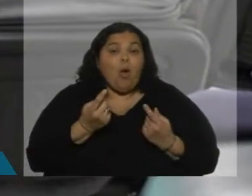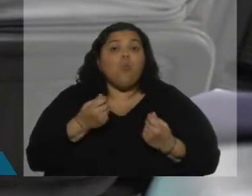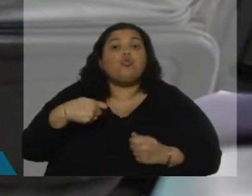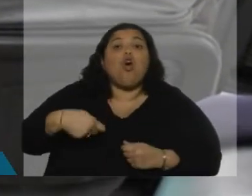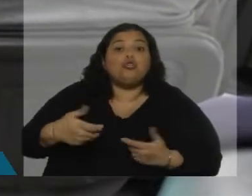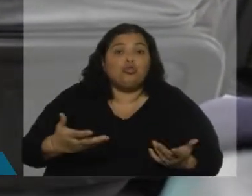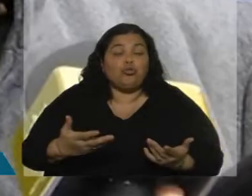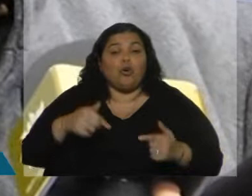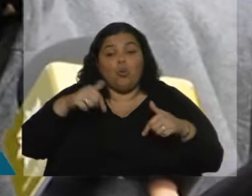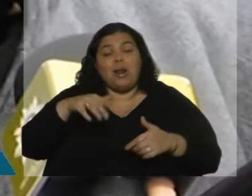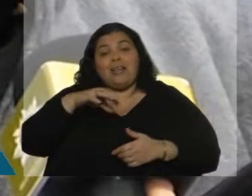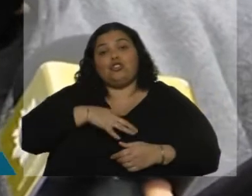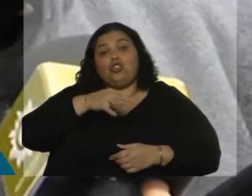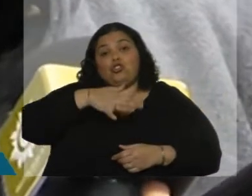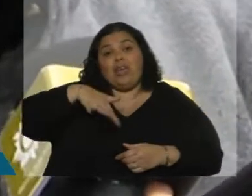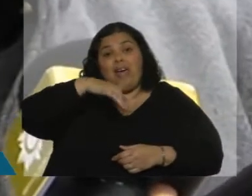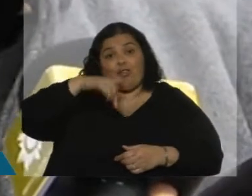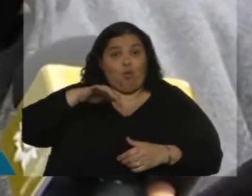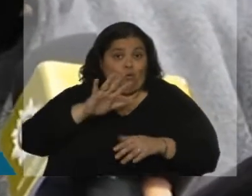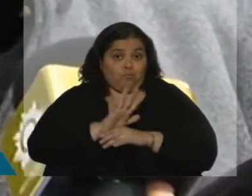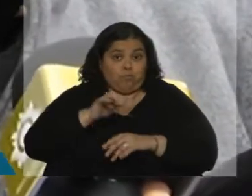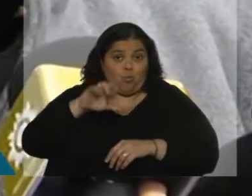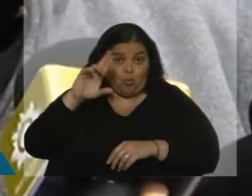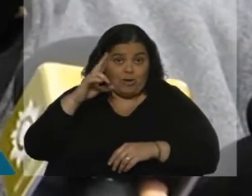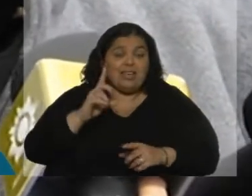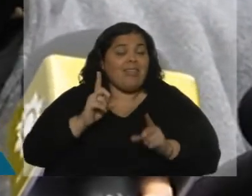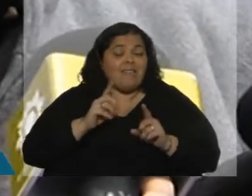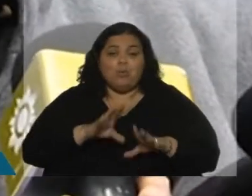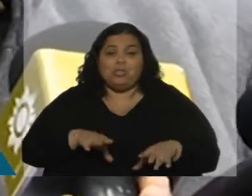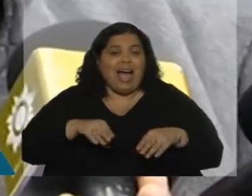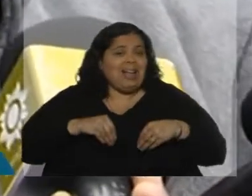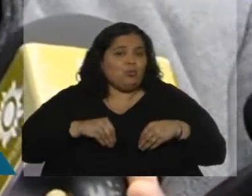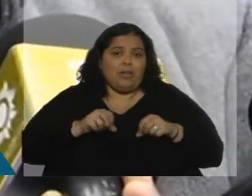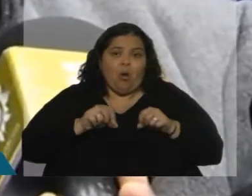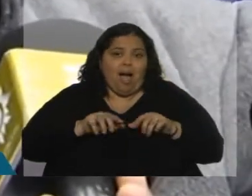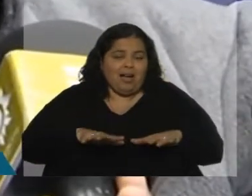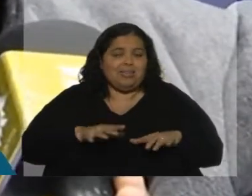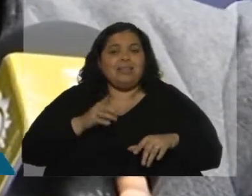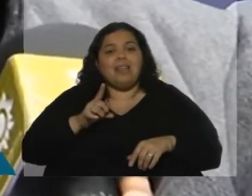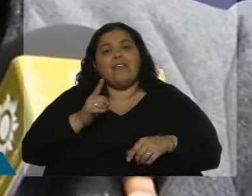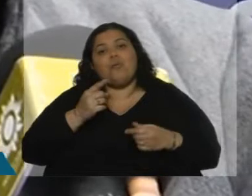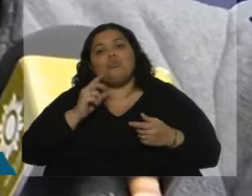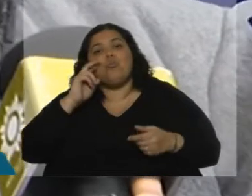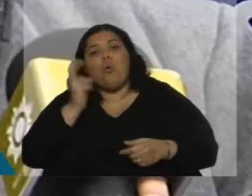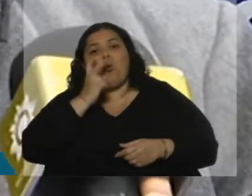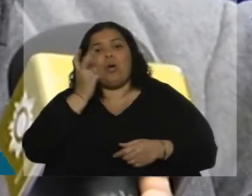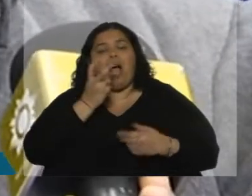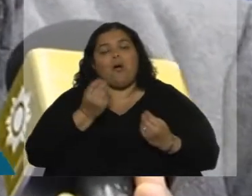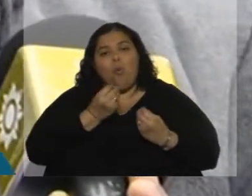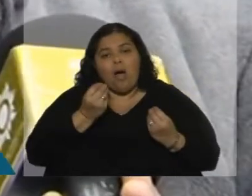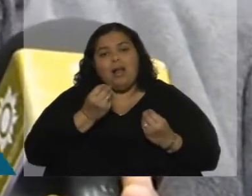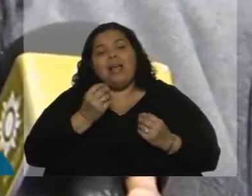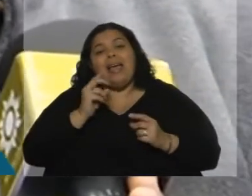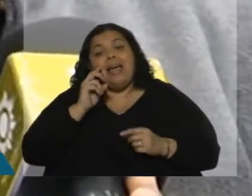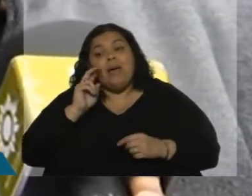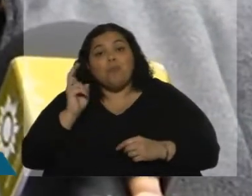una sociedad como la nuestra hay que bueno asumirlo y tenerlo presente básicamente lo que se está buscando es que ese